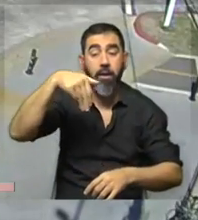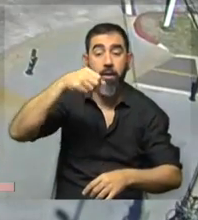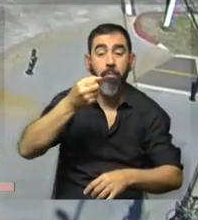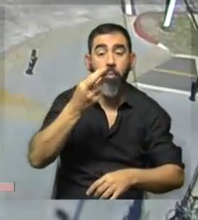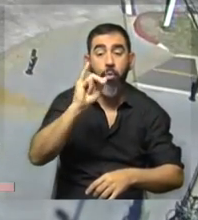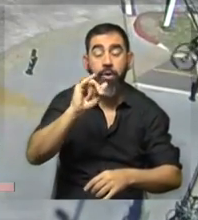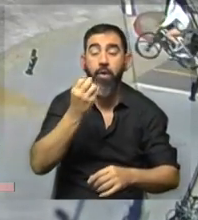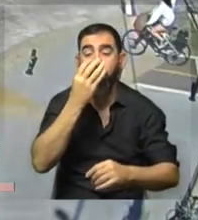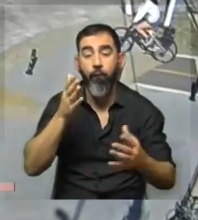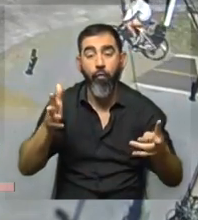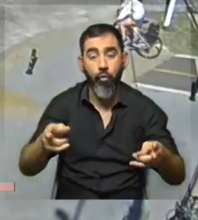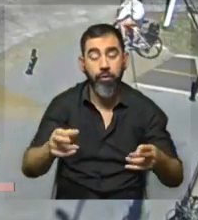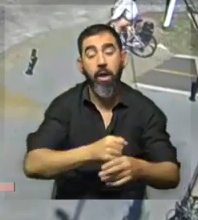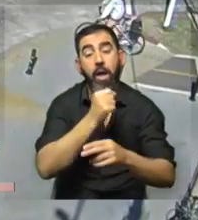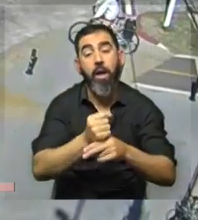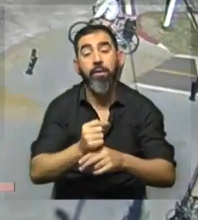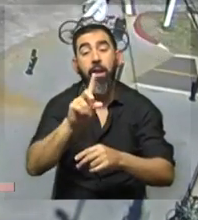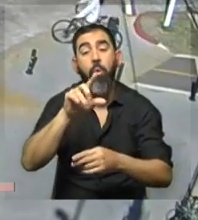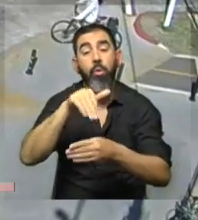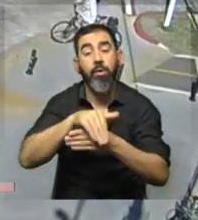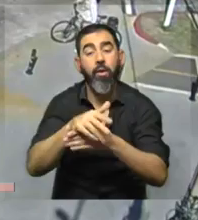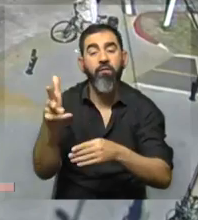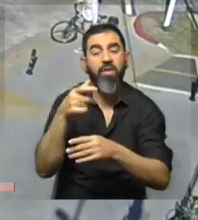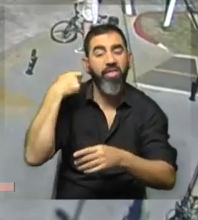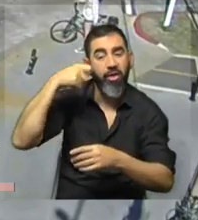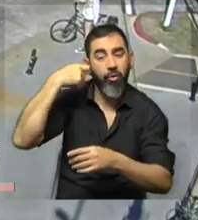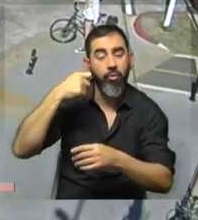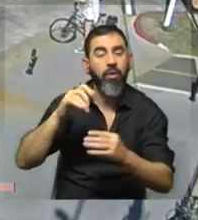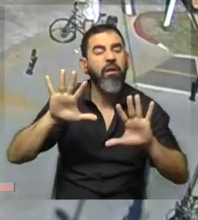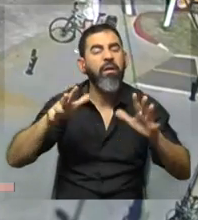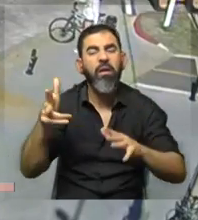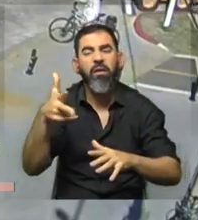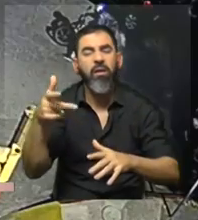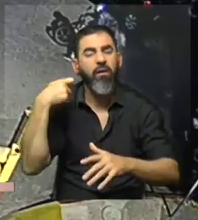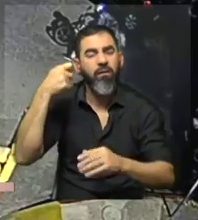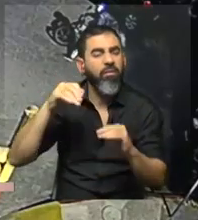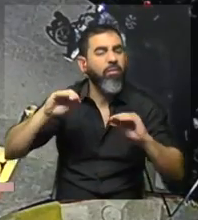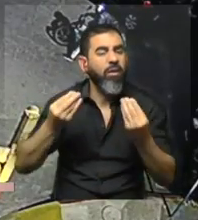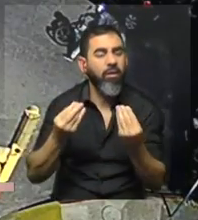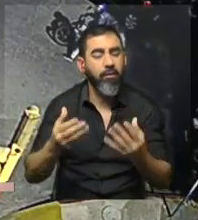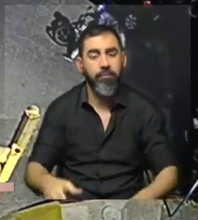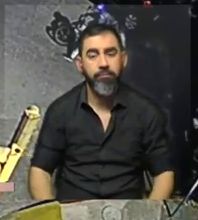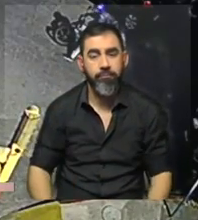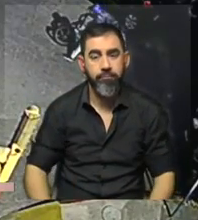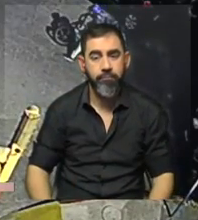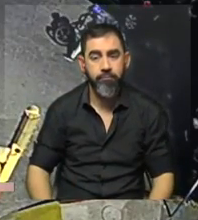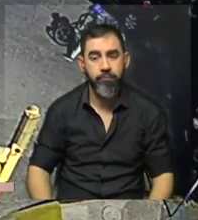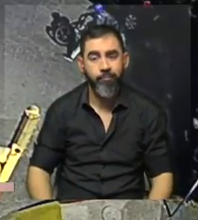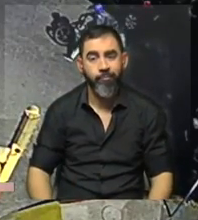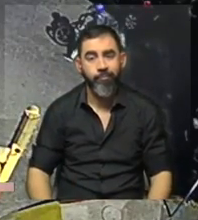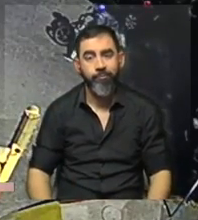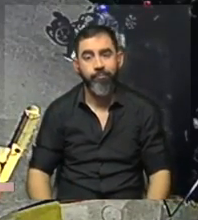Isla de Flores. Esto será hasta las 13 horas por tareas de filmación. Tendríamos que saber qué está filmando para ver si se vale la pena. Ese desvío agarré yo. Y